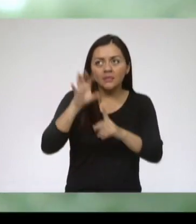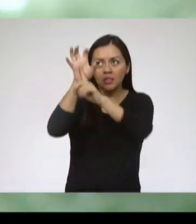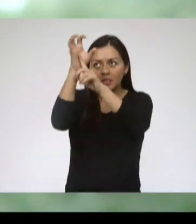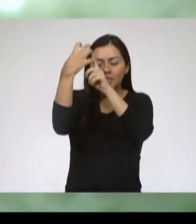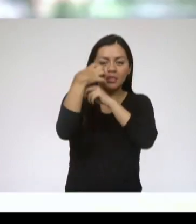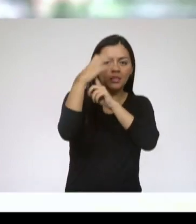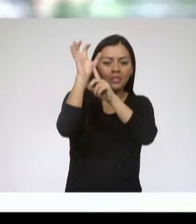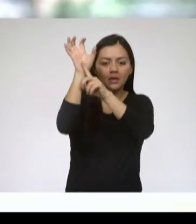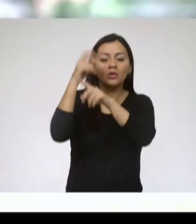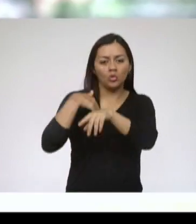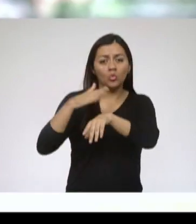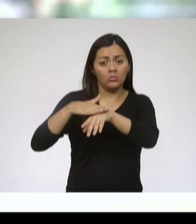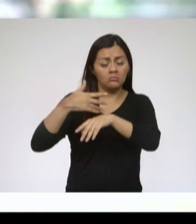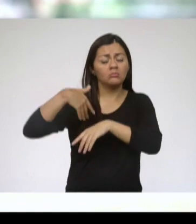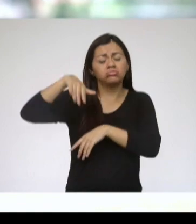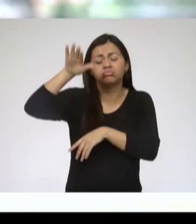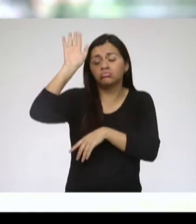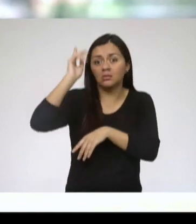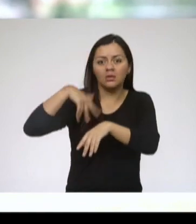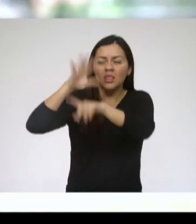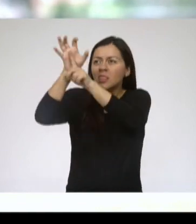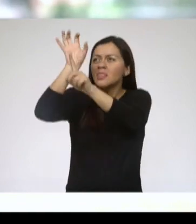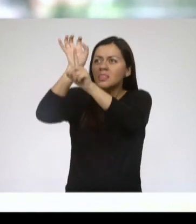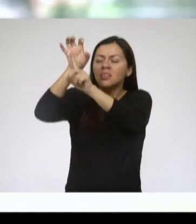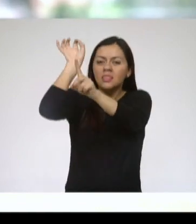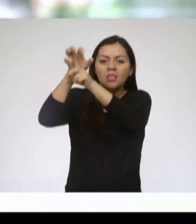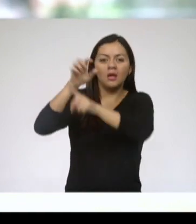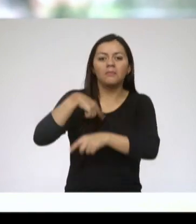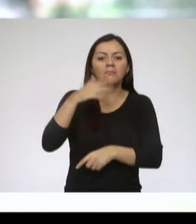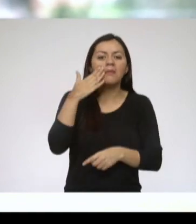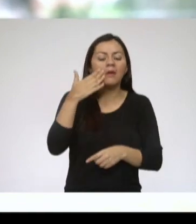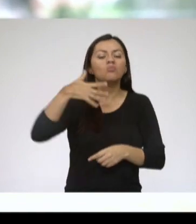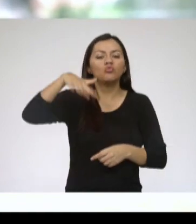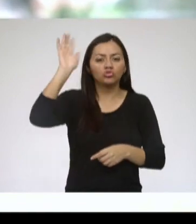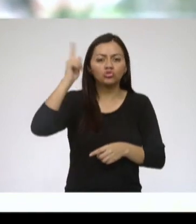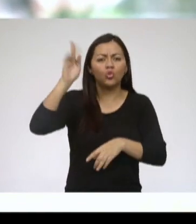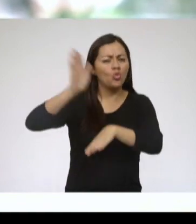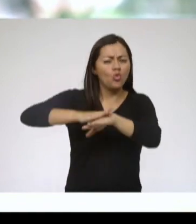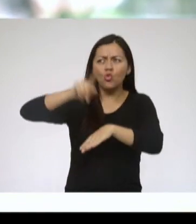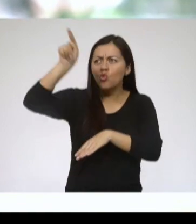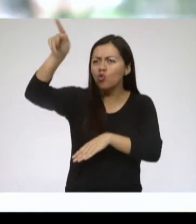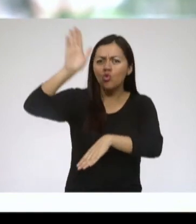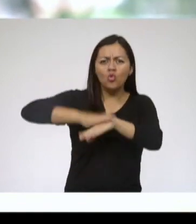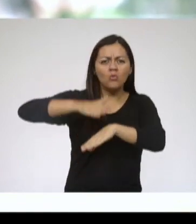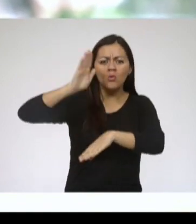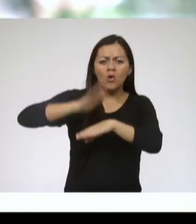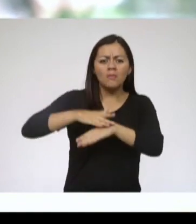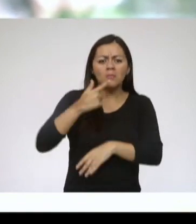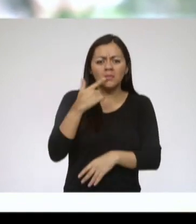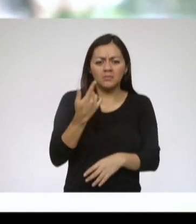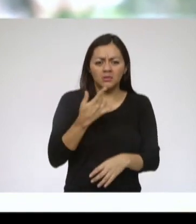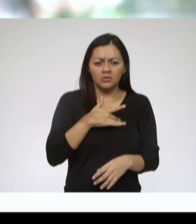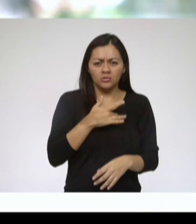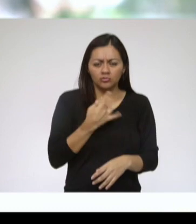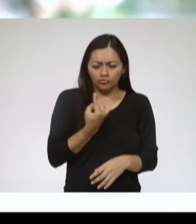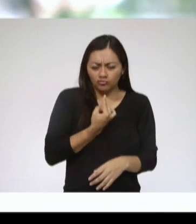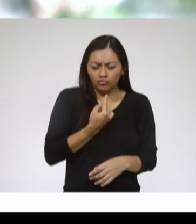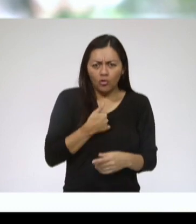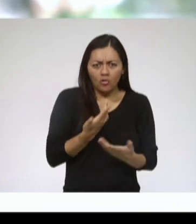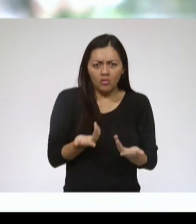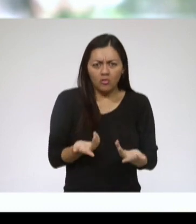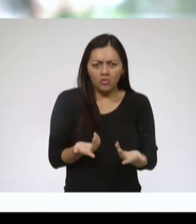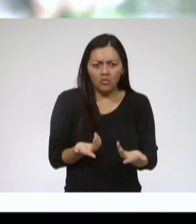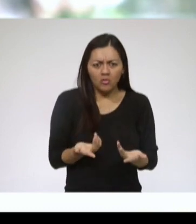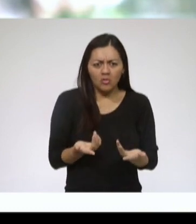Muchas veces yo le culpé a mi mamá, o sea, obviamente cuando se fue allá, le culpé de muchas cosas, como sentirme sola, de